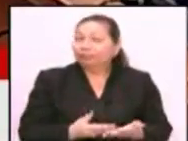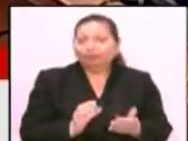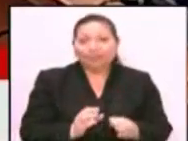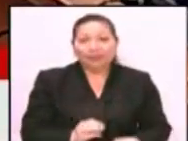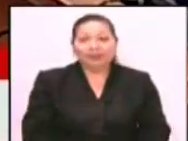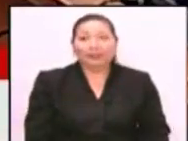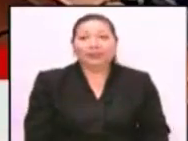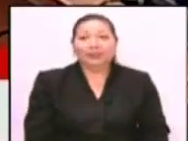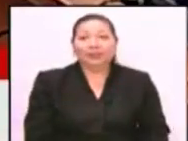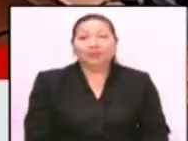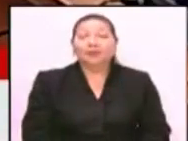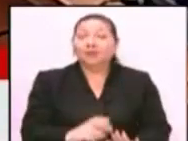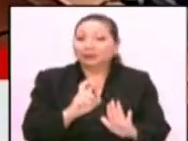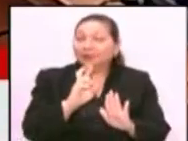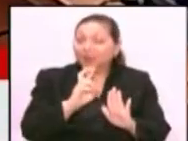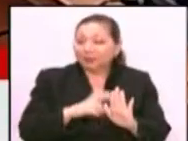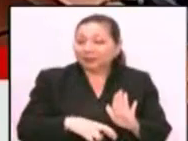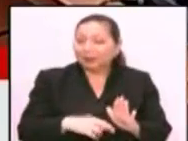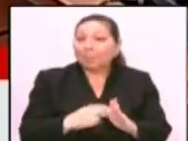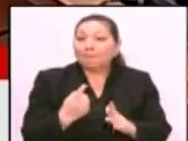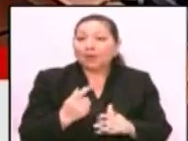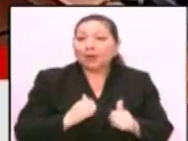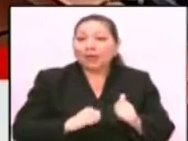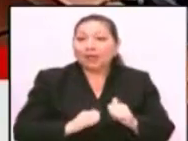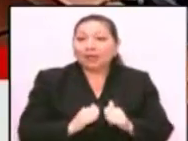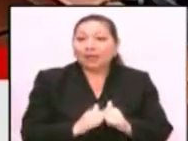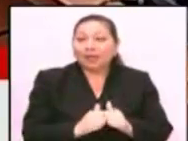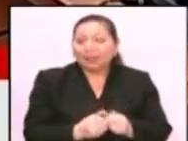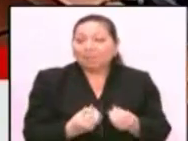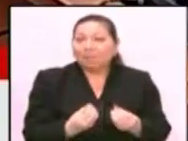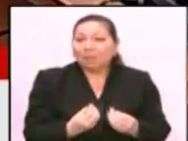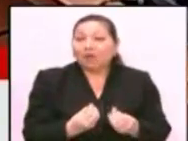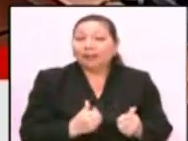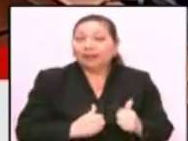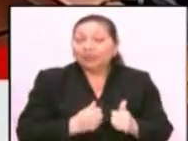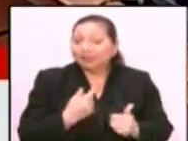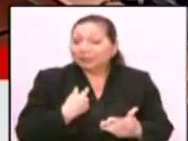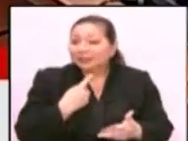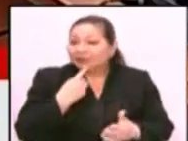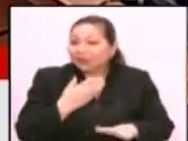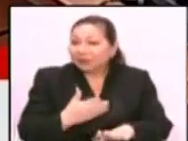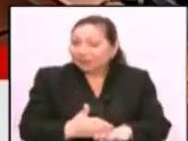riesgo. Ellos van a hacer su programa por actividades, se les va a pagar por las actividades